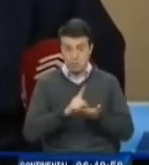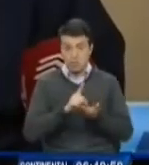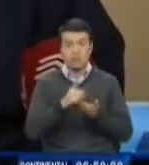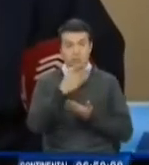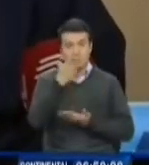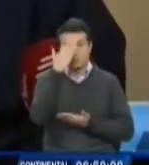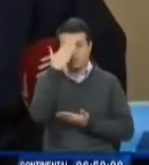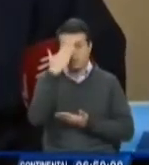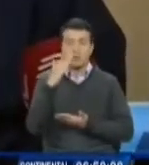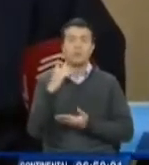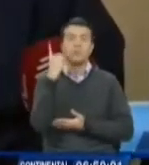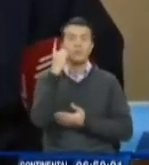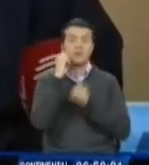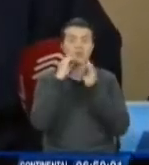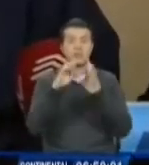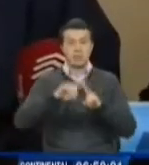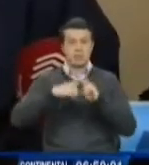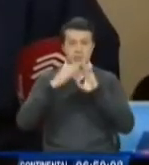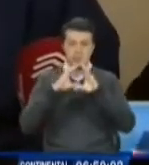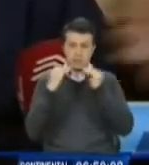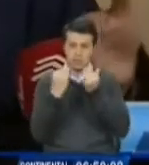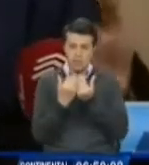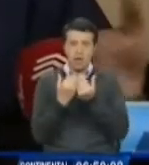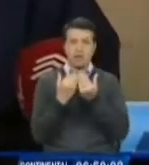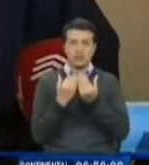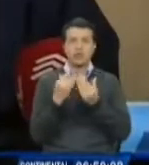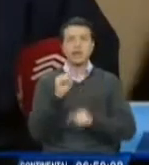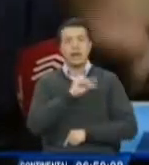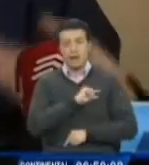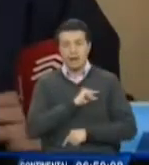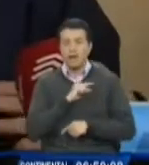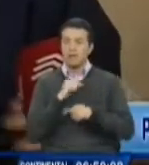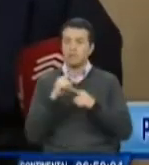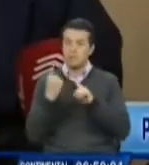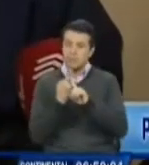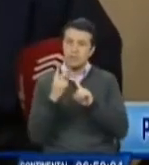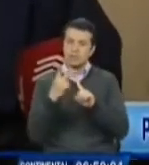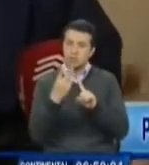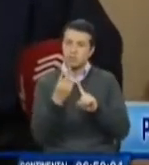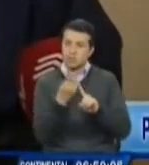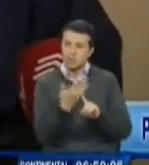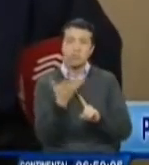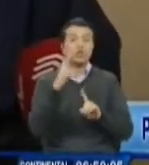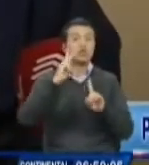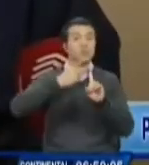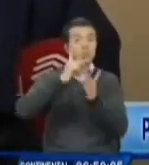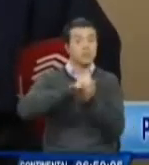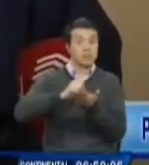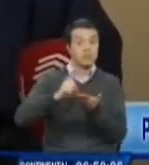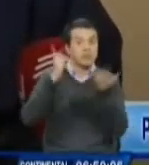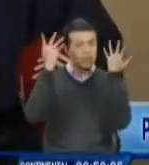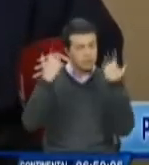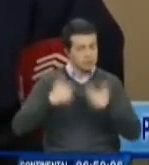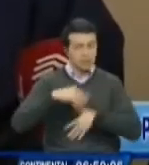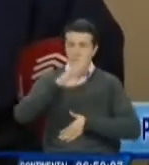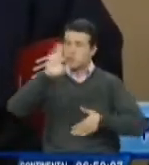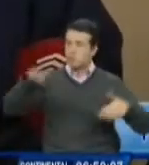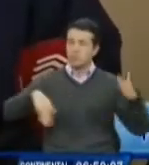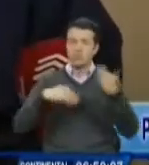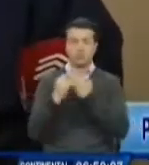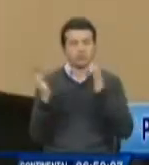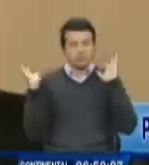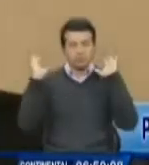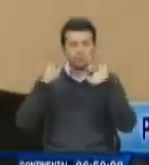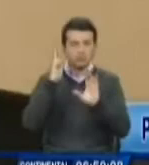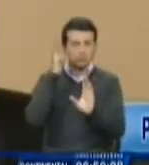progresivamente a partir del primero de septiembre diferentes días diferentes grados pero ya la segunda semana ya estarían estos en los establecimientos